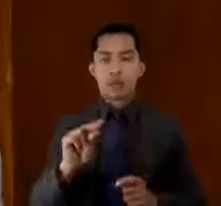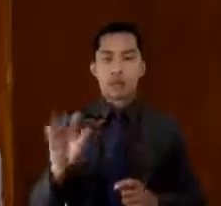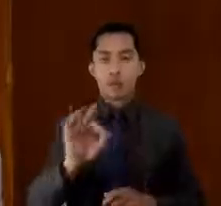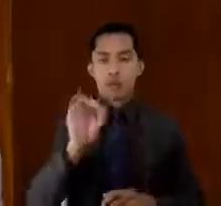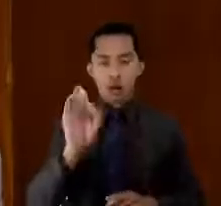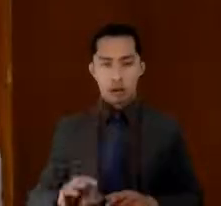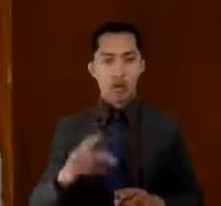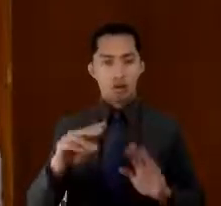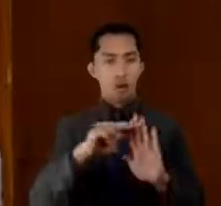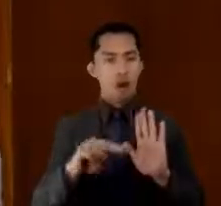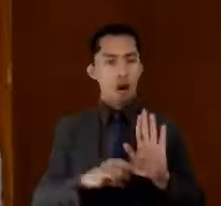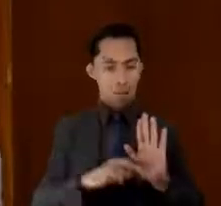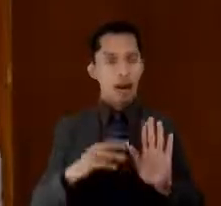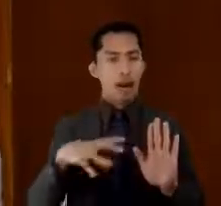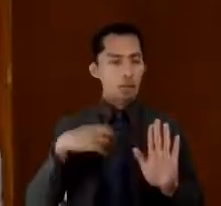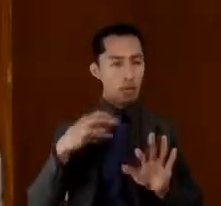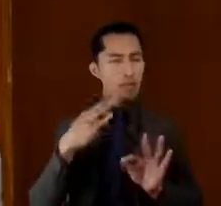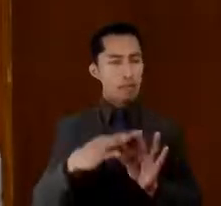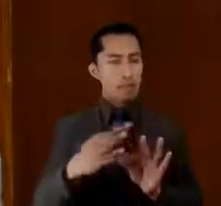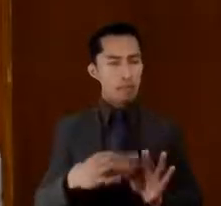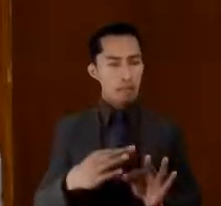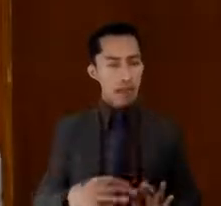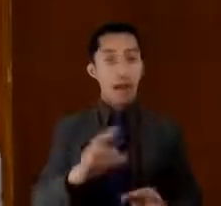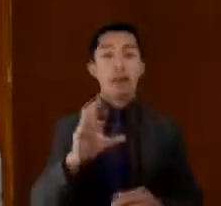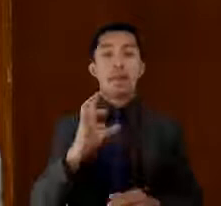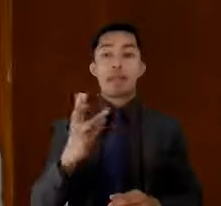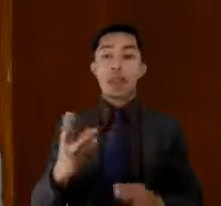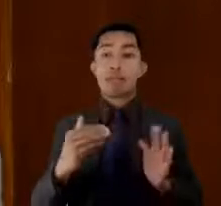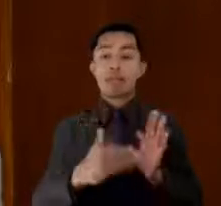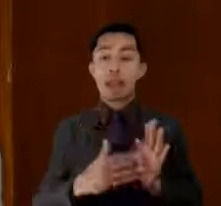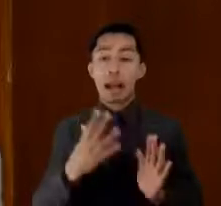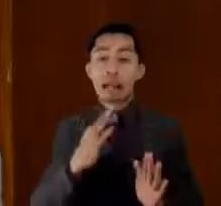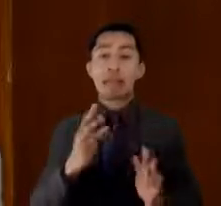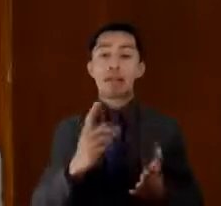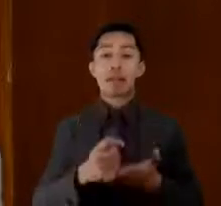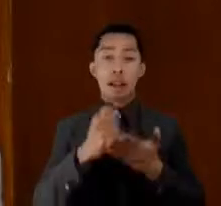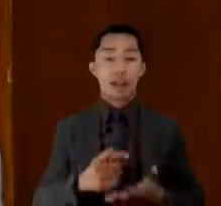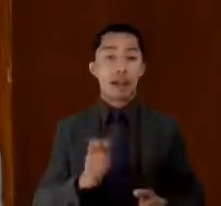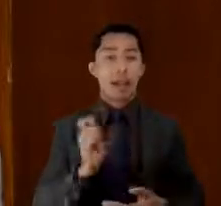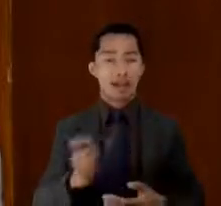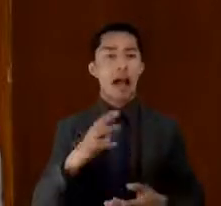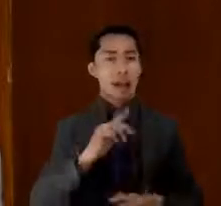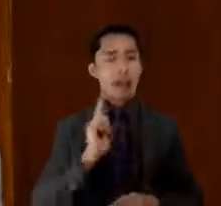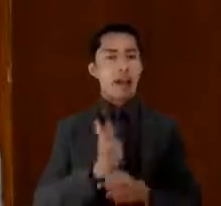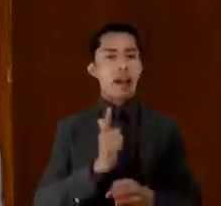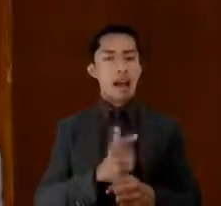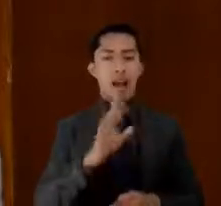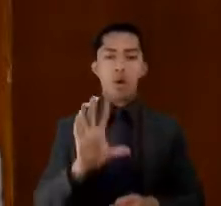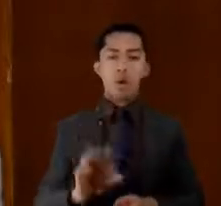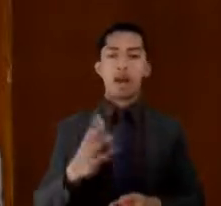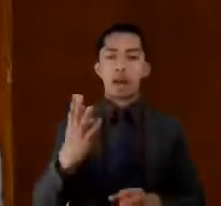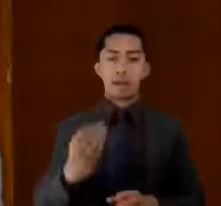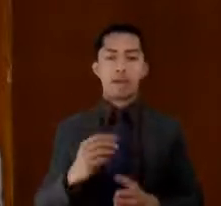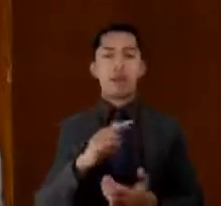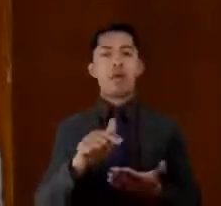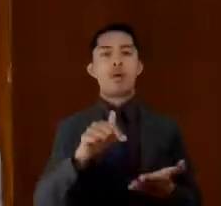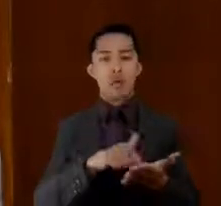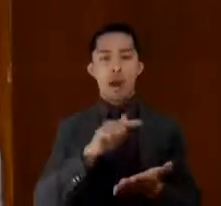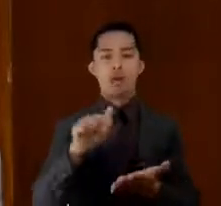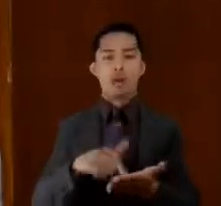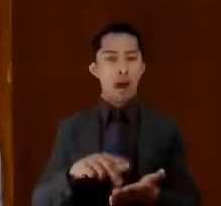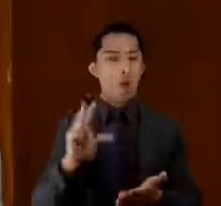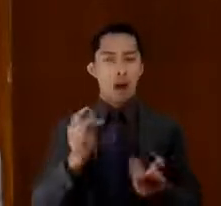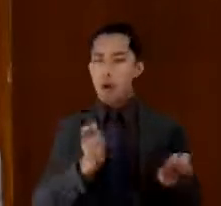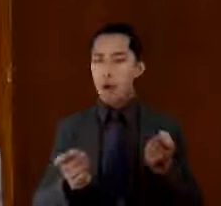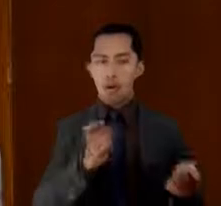con normatividad ambiental, donde se vierten casi 3.000 toneladas, mientras que se han identificado al menos 49 sitios no